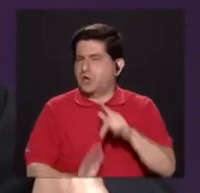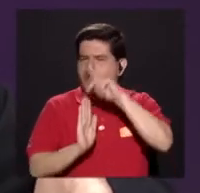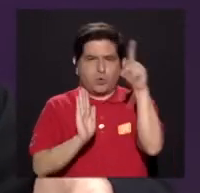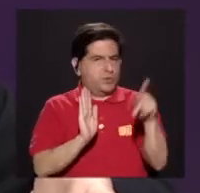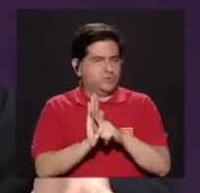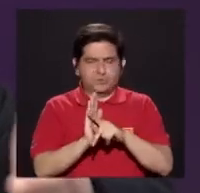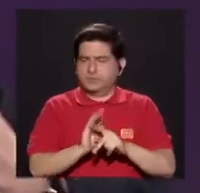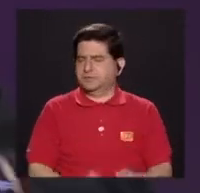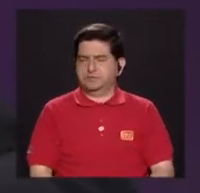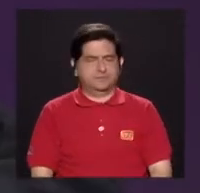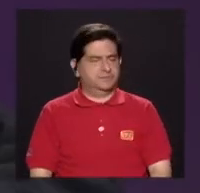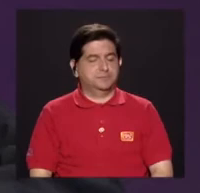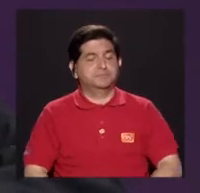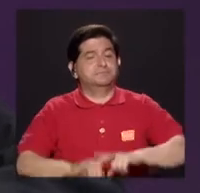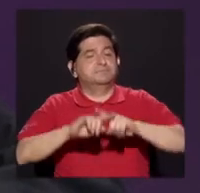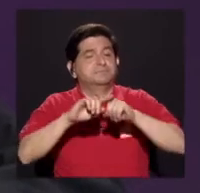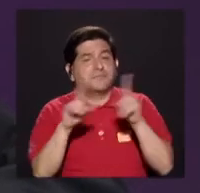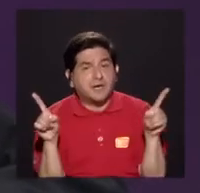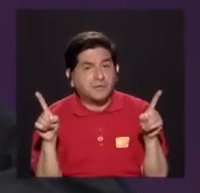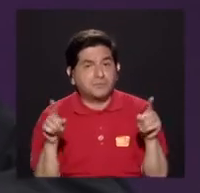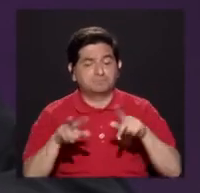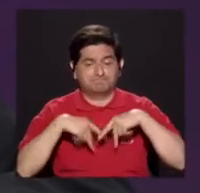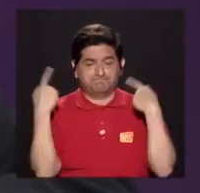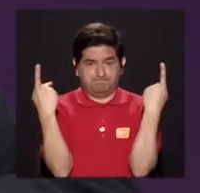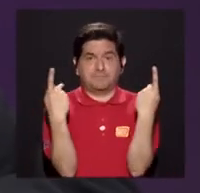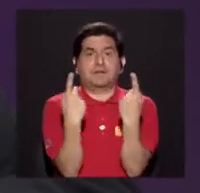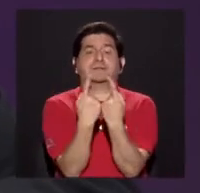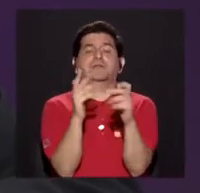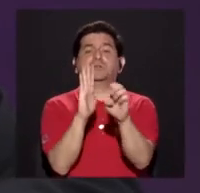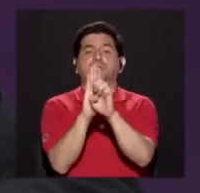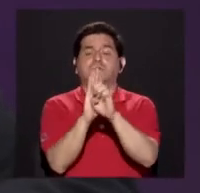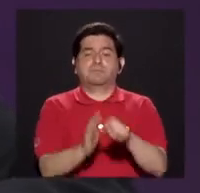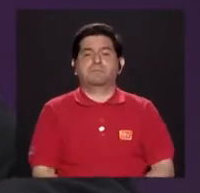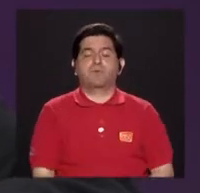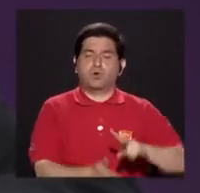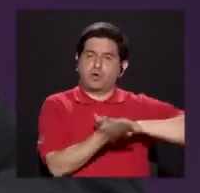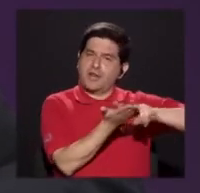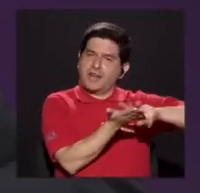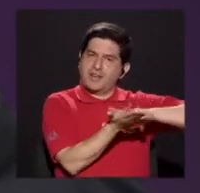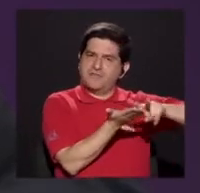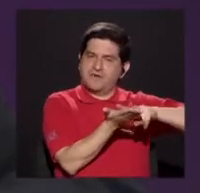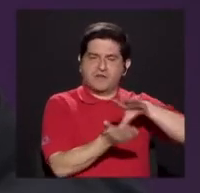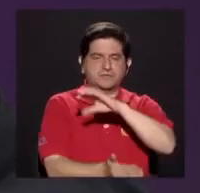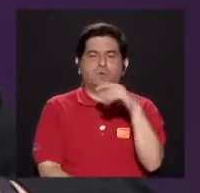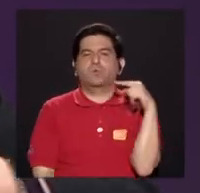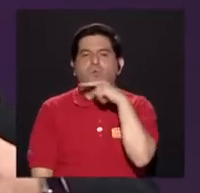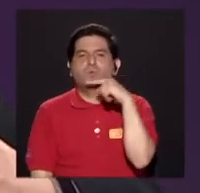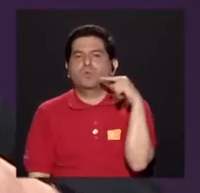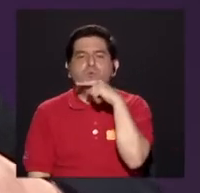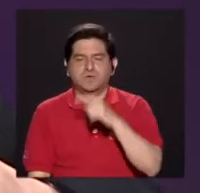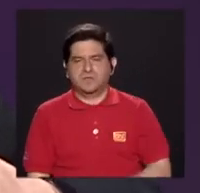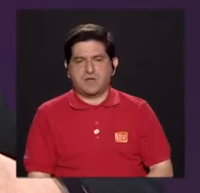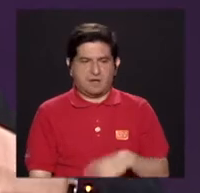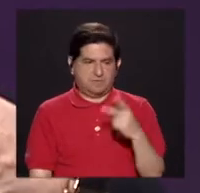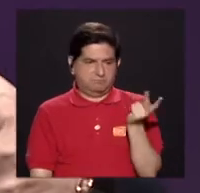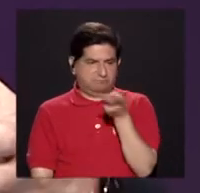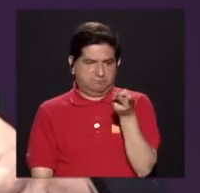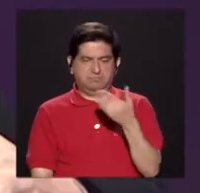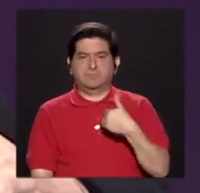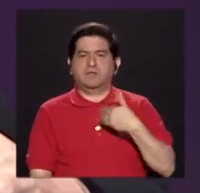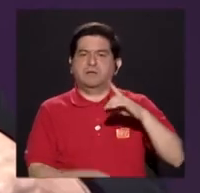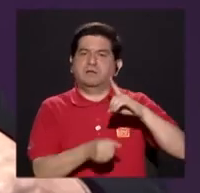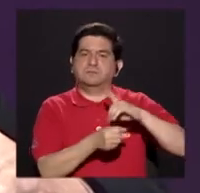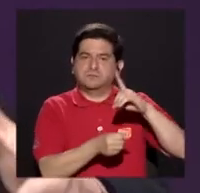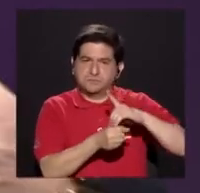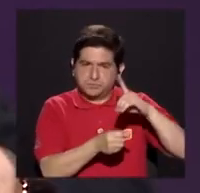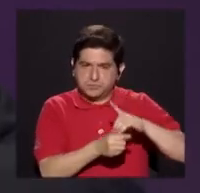principios. Sin embargo, partidos como Liberación Nacional o la Unidad Social Cristiana tienen